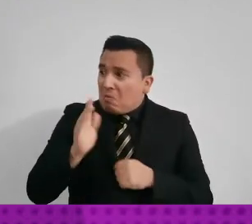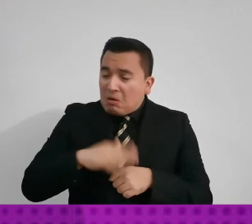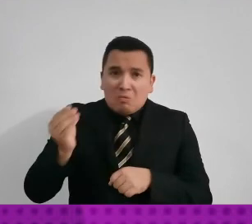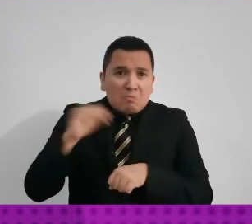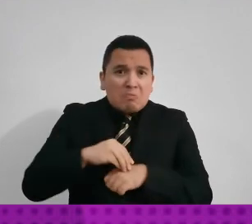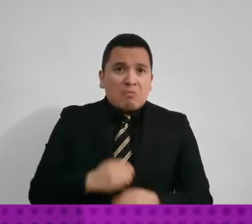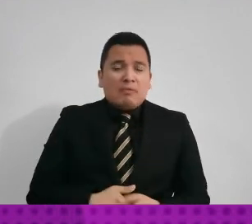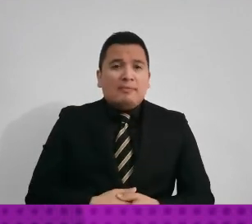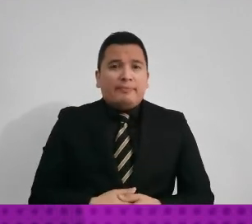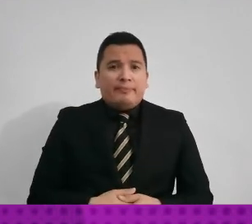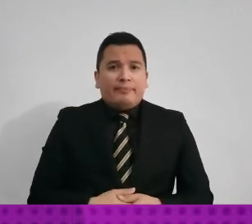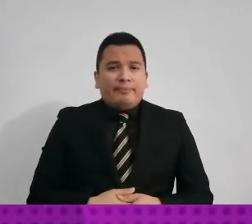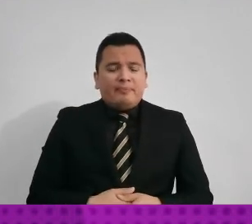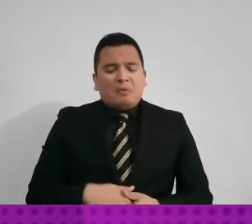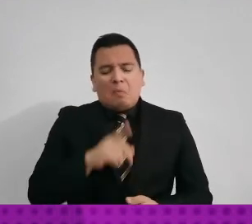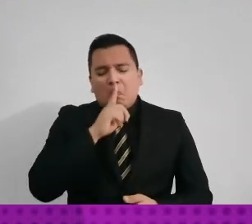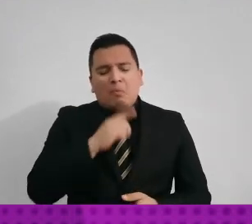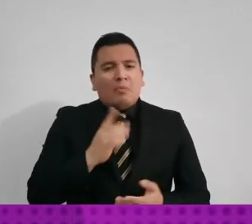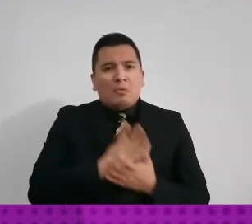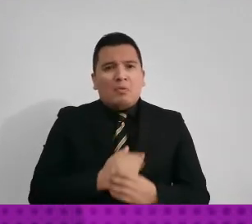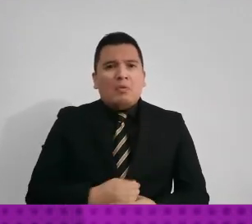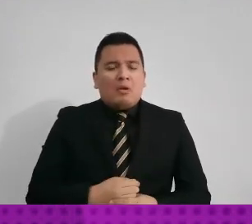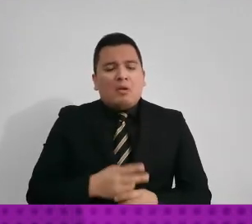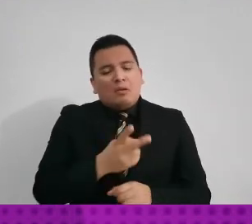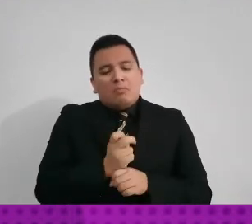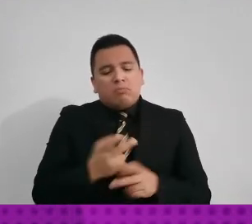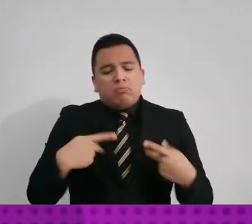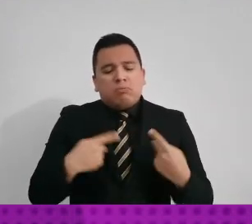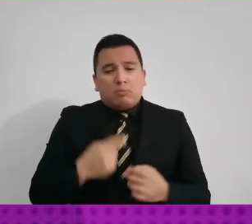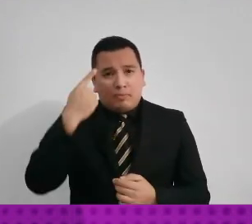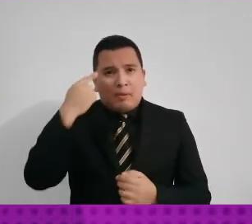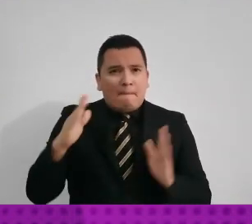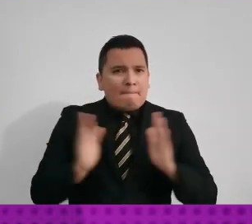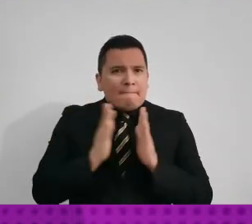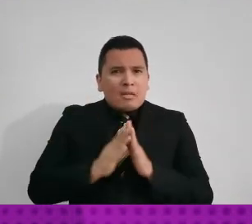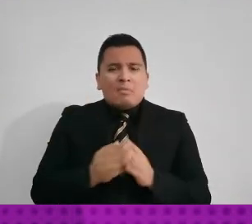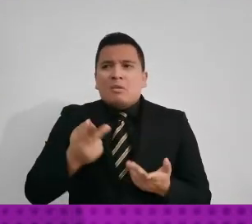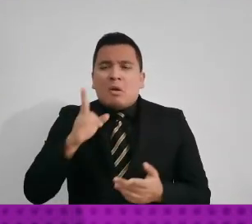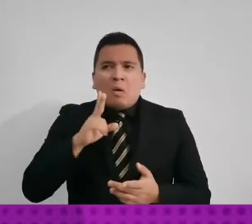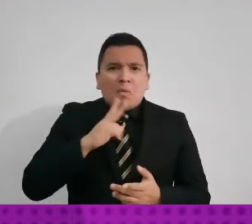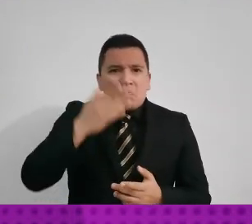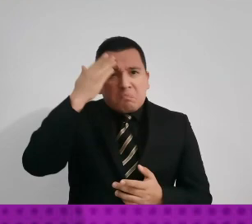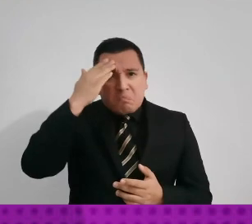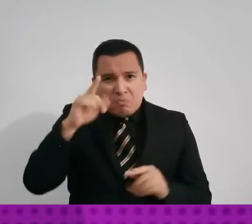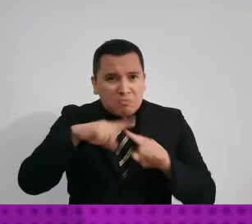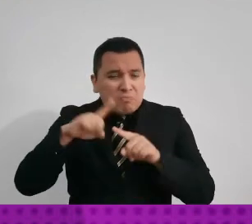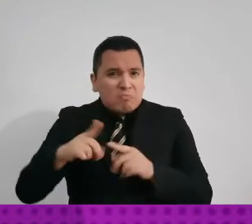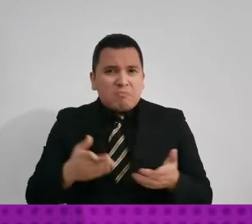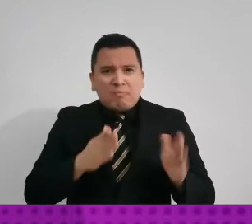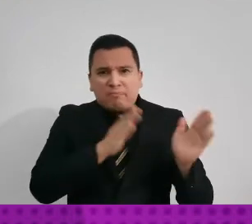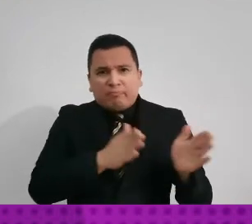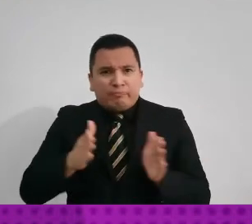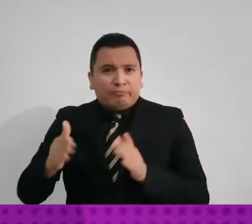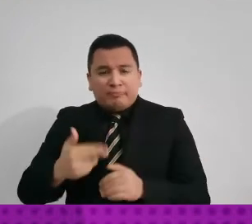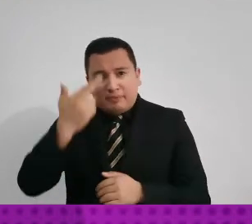sé si quisiera comentar algo más, señor secretario. No, pues únicamente invitar a la ciudadanía a que participe, a que se involucre en